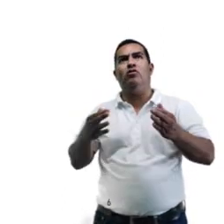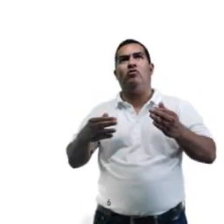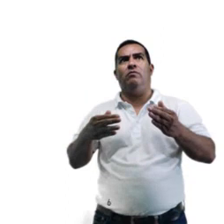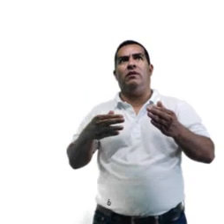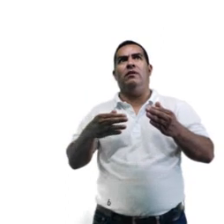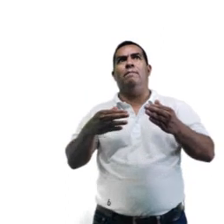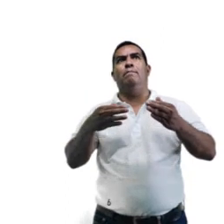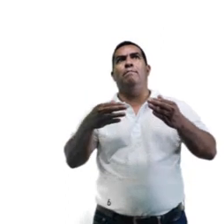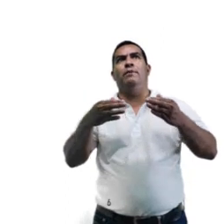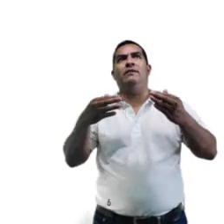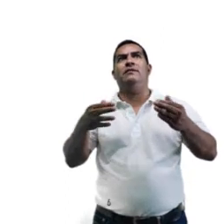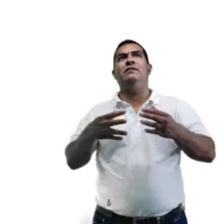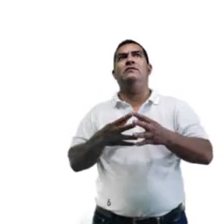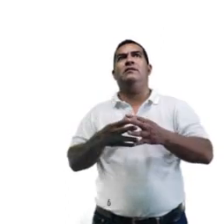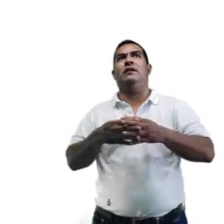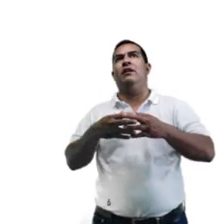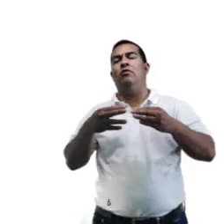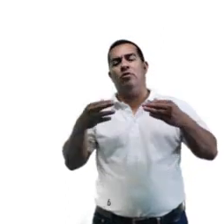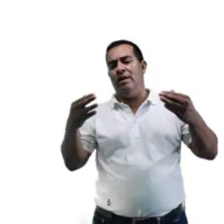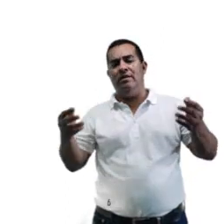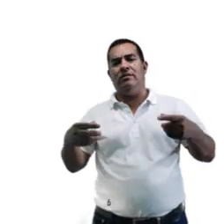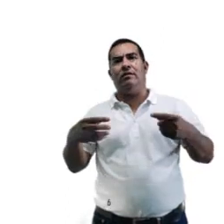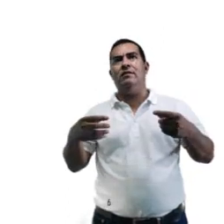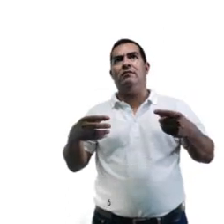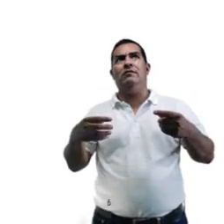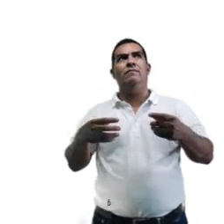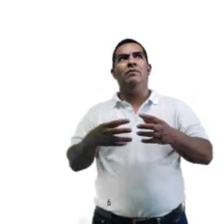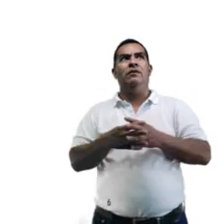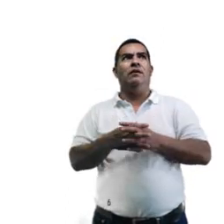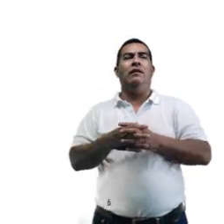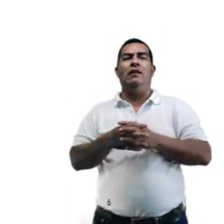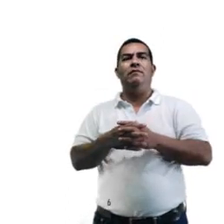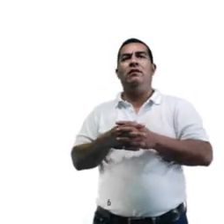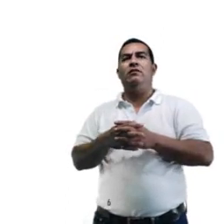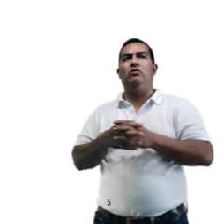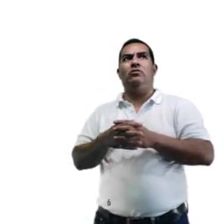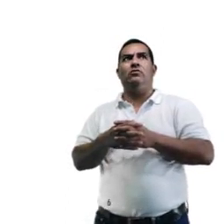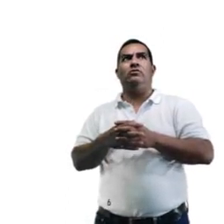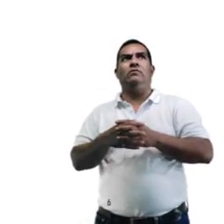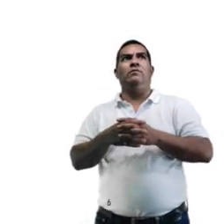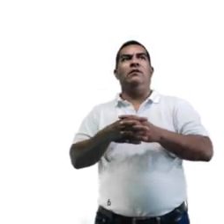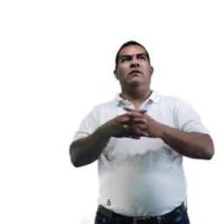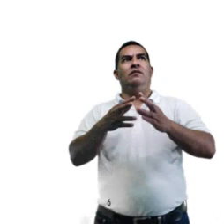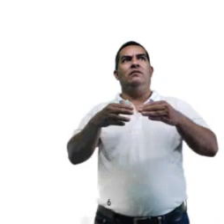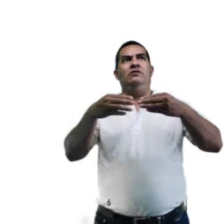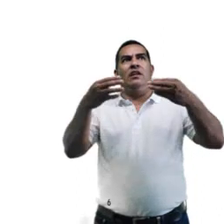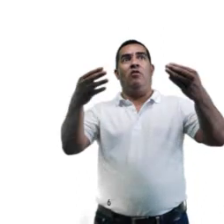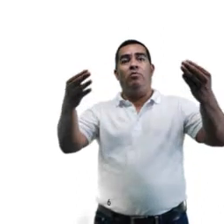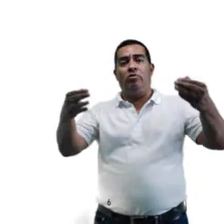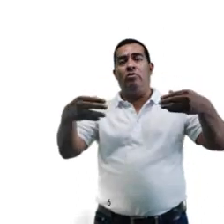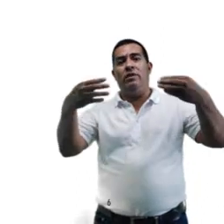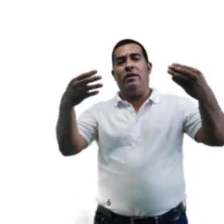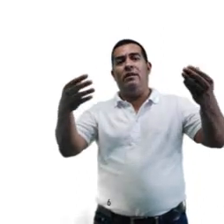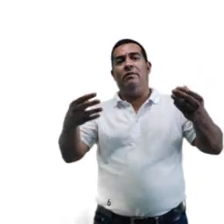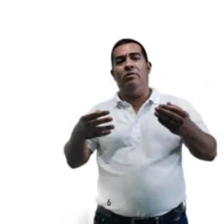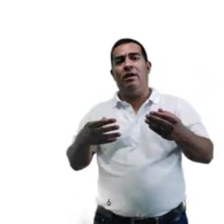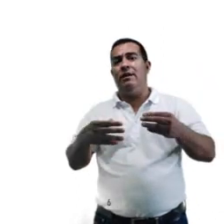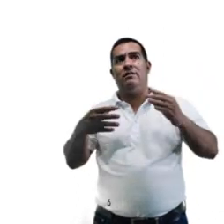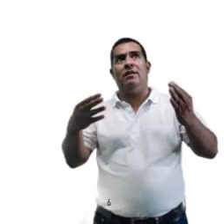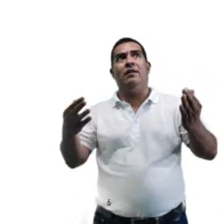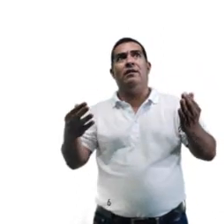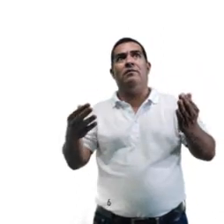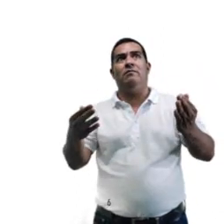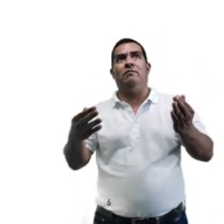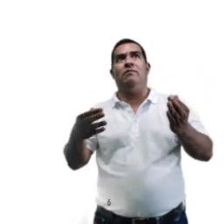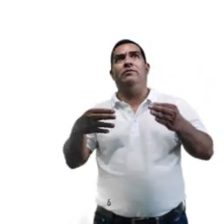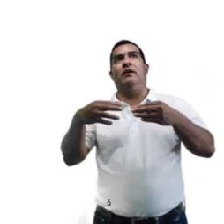de la enorme presencia que logró el Internet en la vida de todos, ya las oportunidades laborales